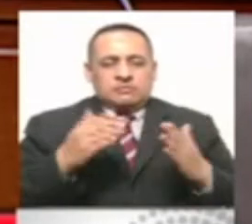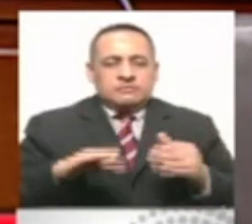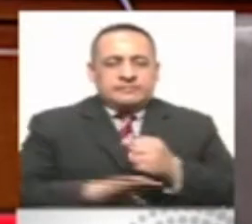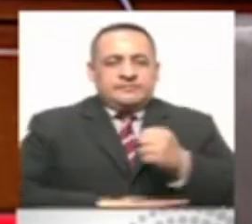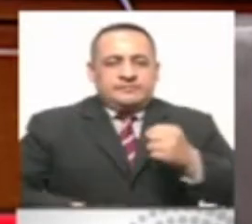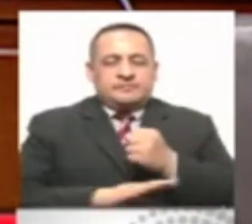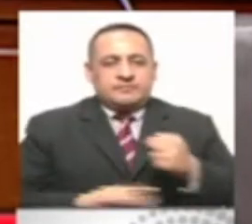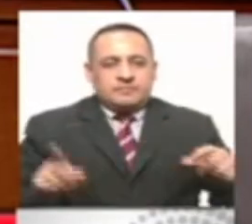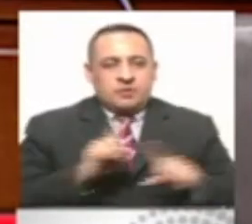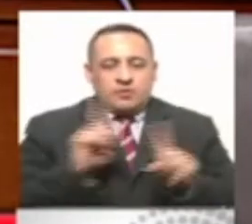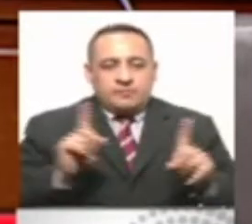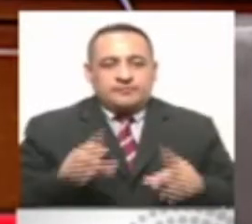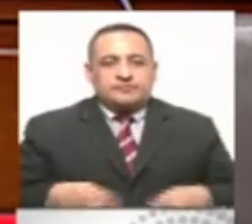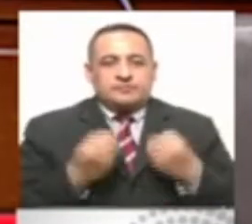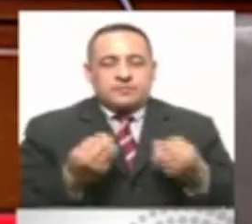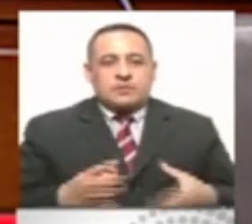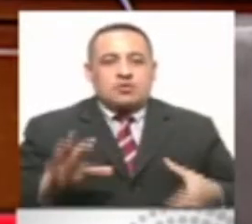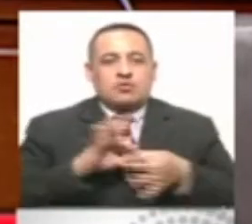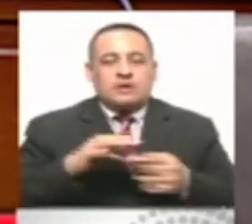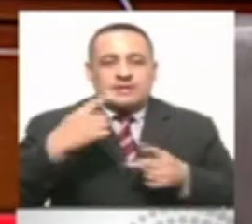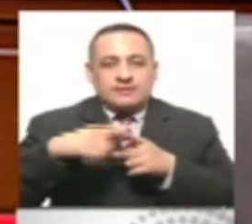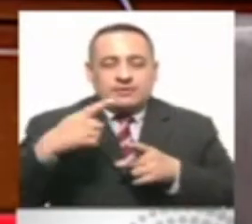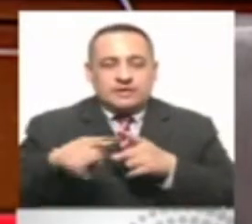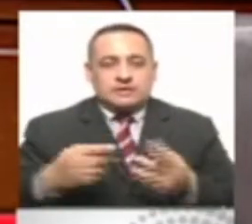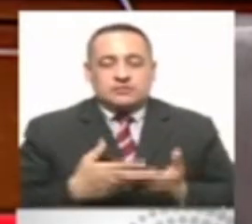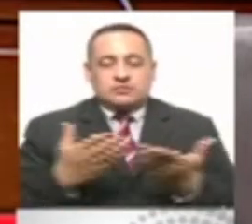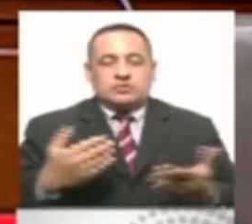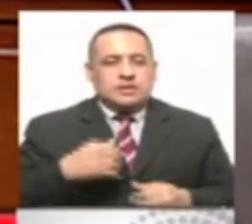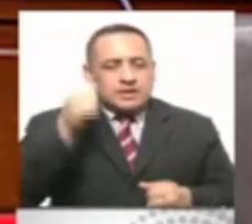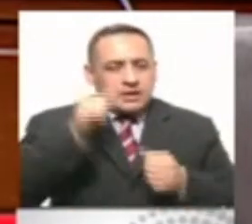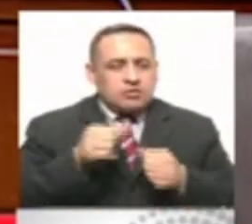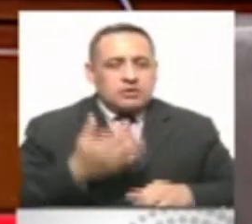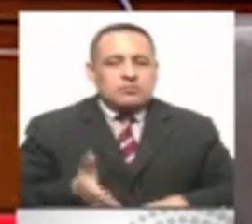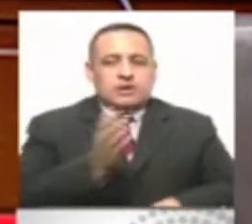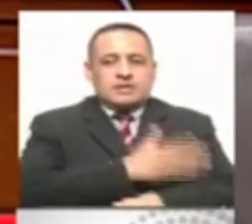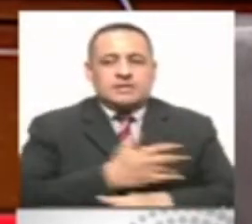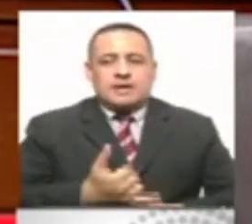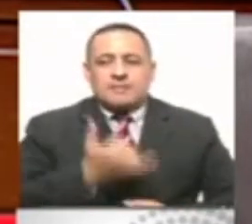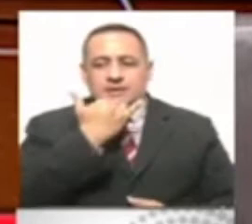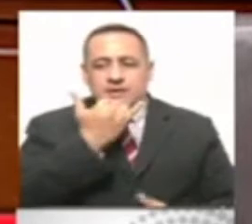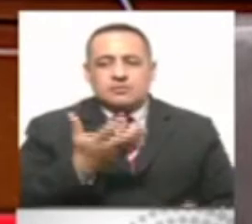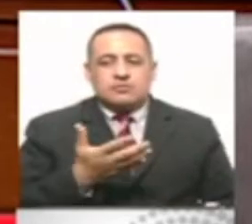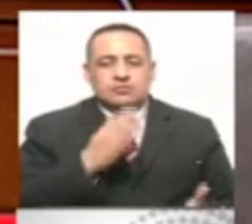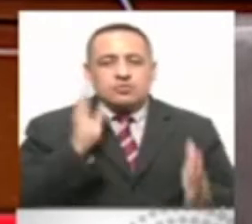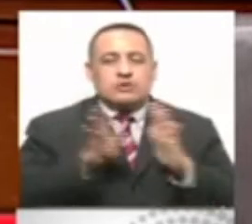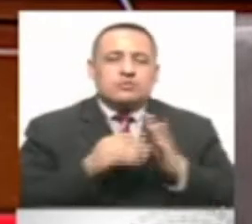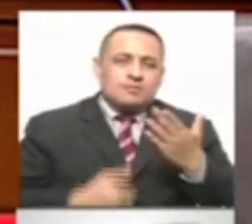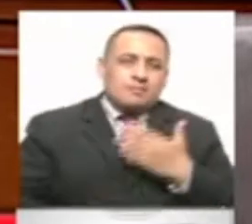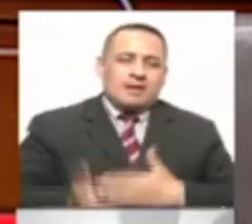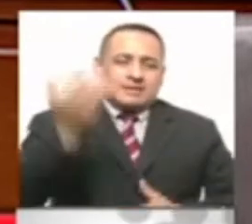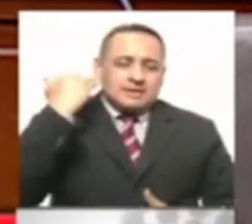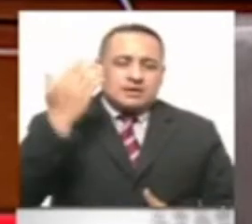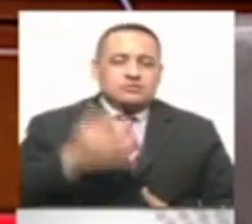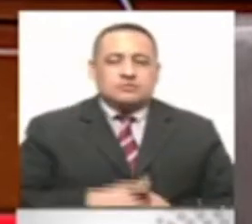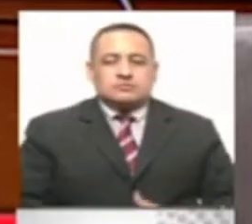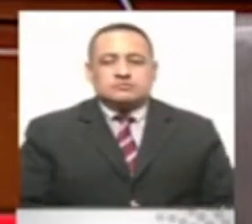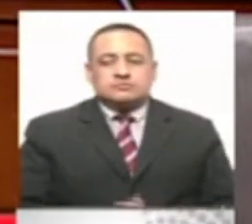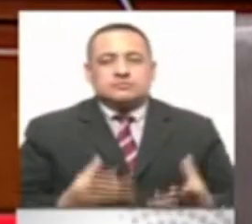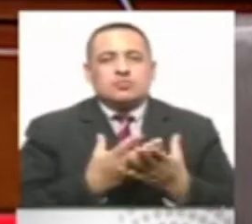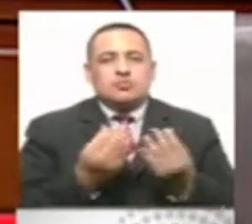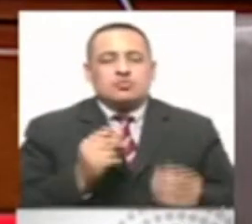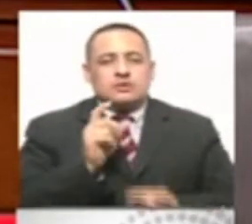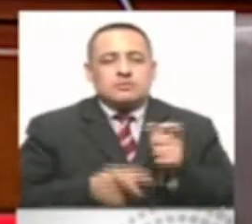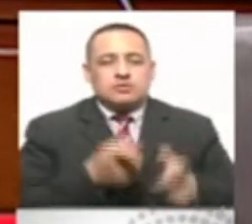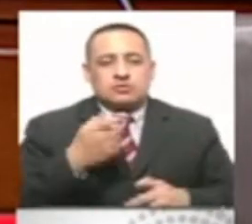superficial, porque involucra una serie de cosas. Recordemos lo que ha pasado en el pasado. Mucha